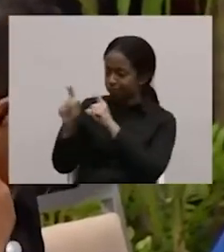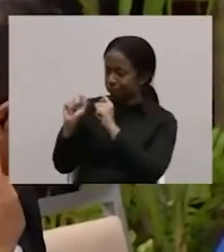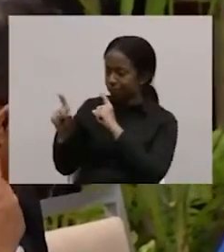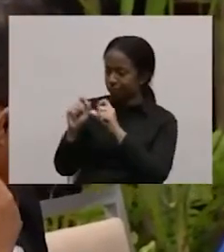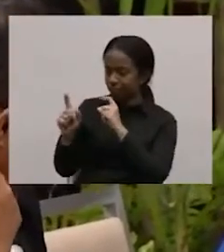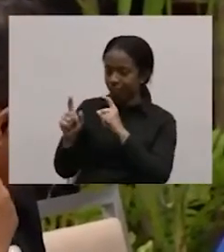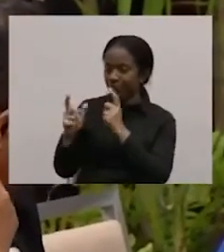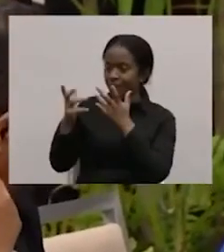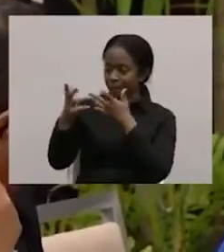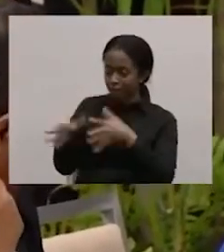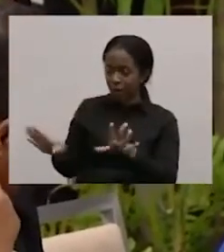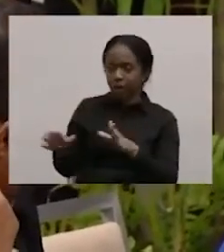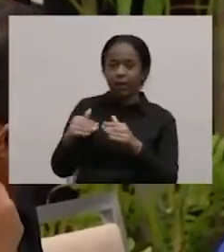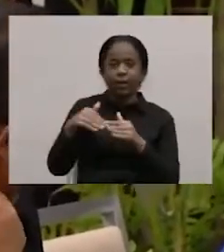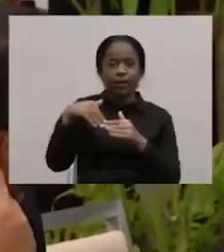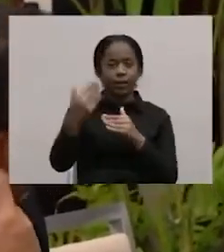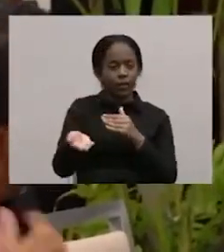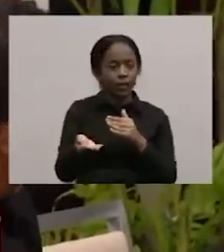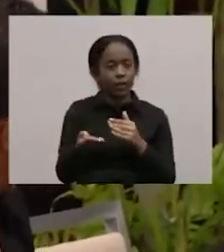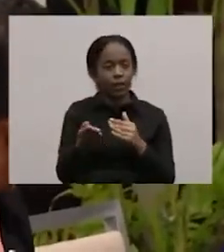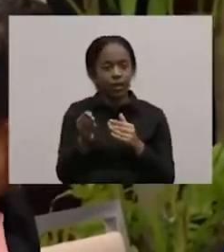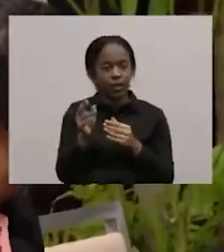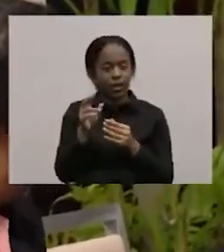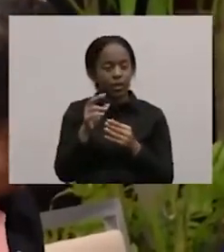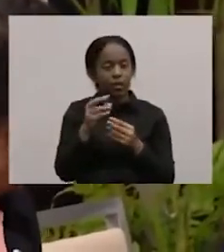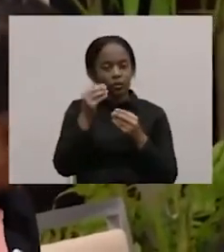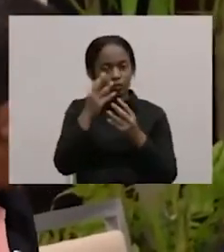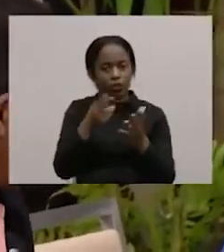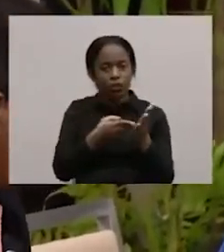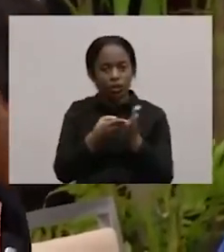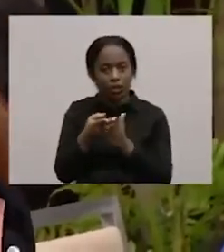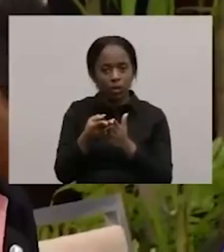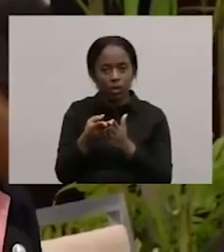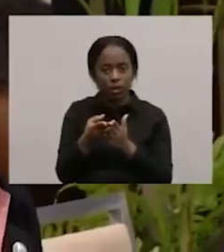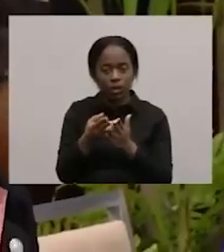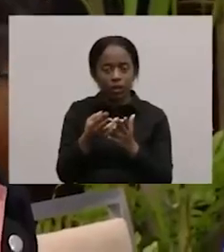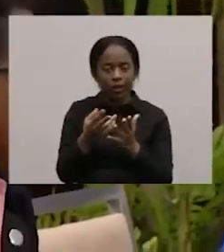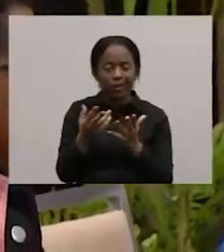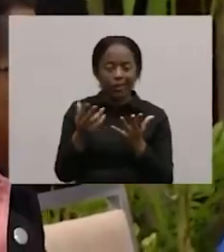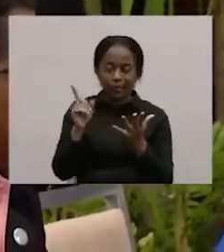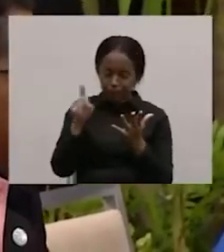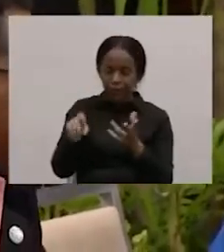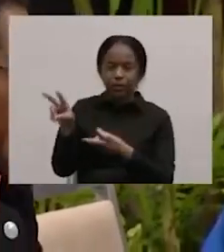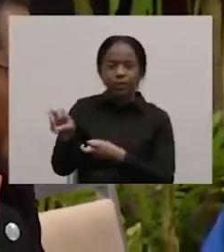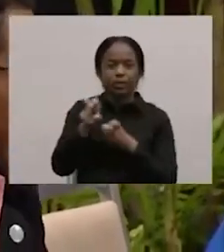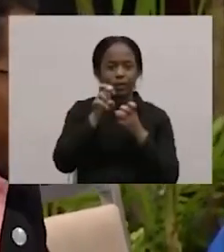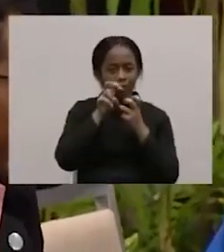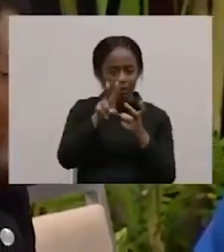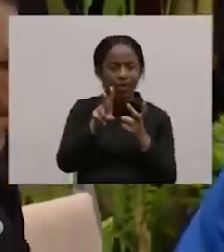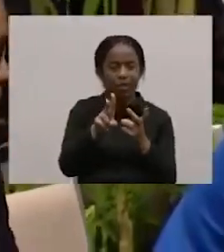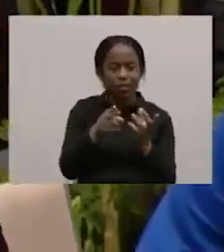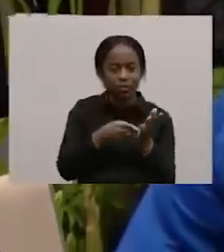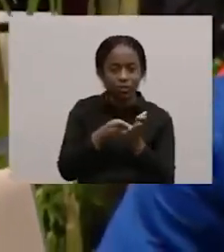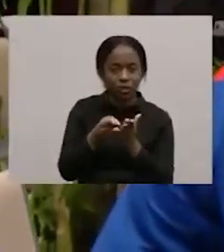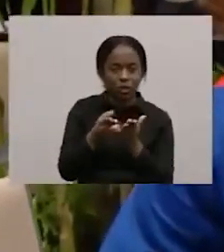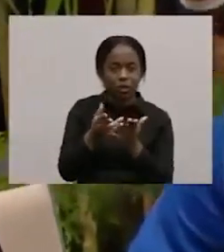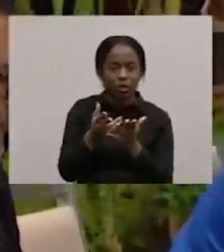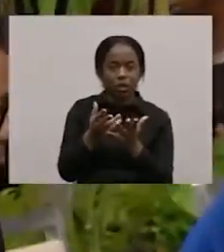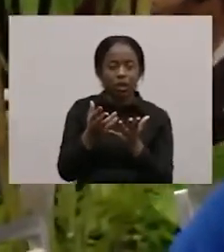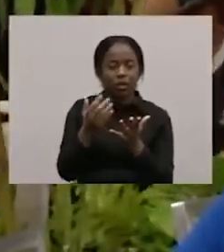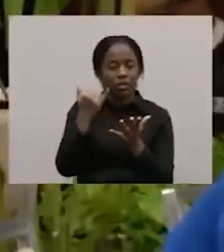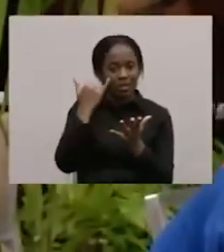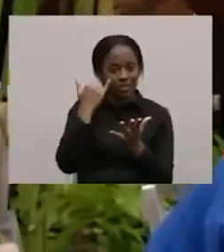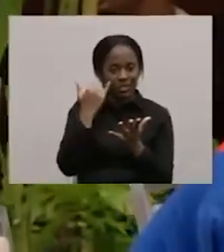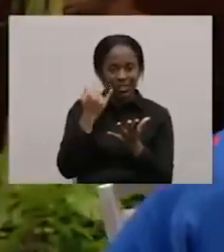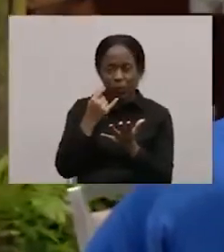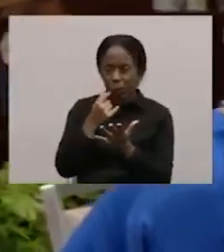que publicar esa verdad como periodista, aunque se la dijera, porque si usted no quiere que una cosa no se sepa, no se la diga a un